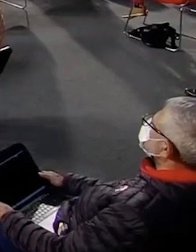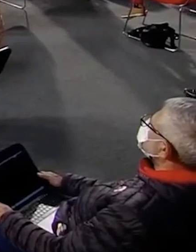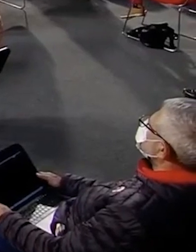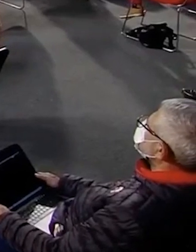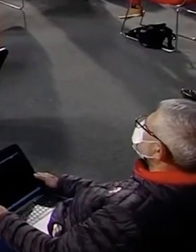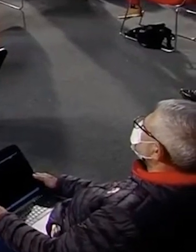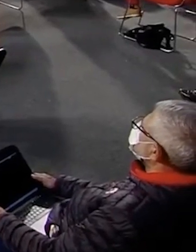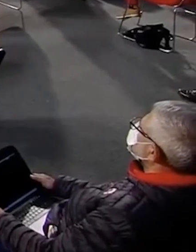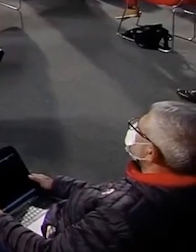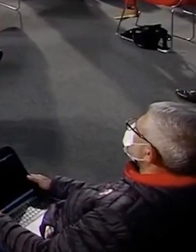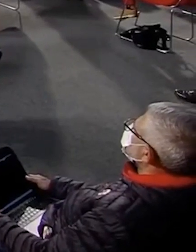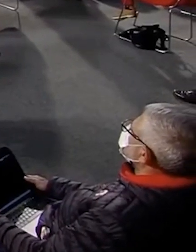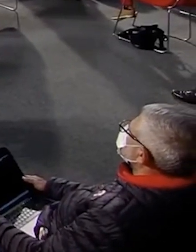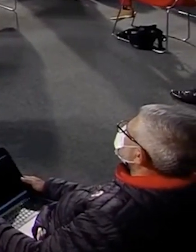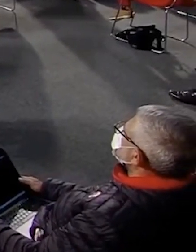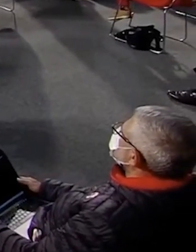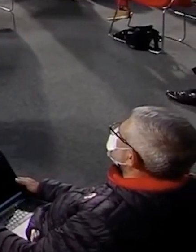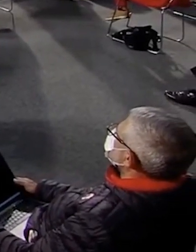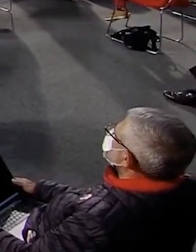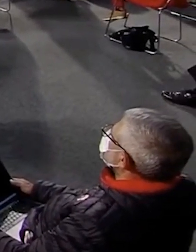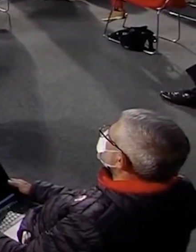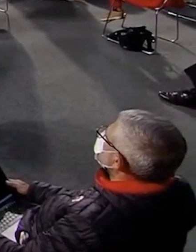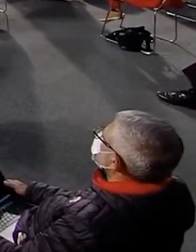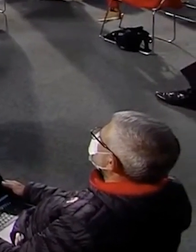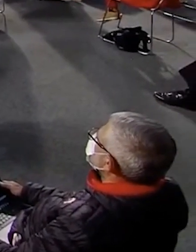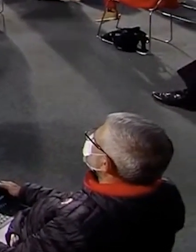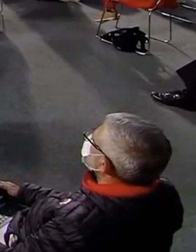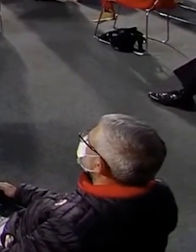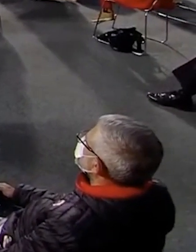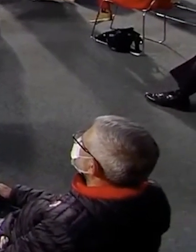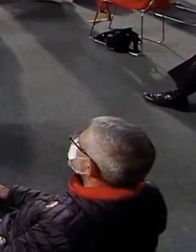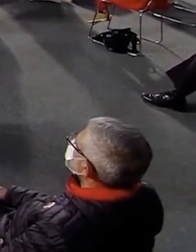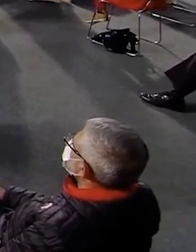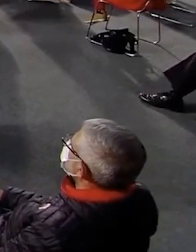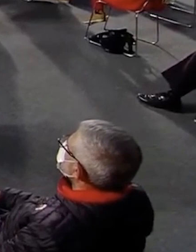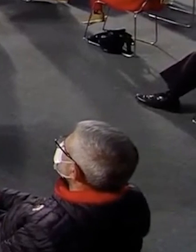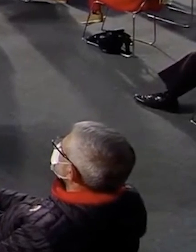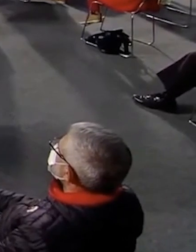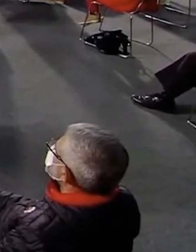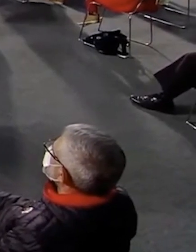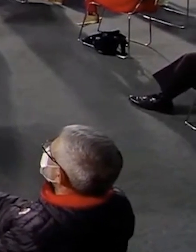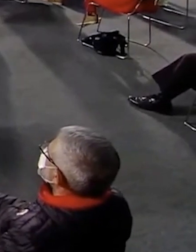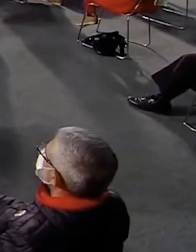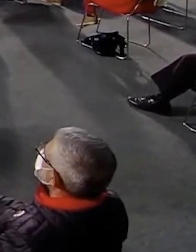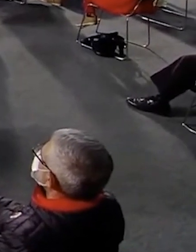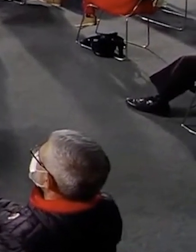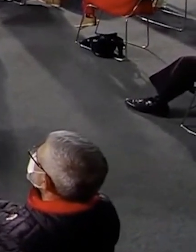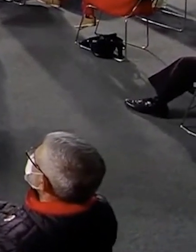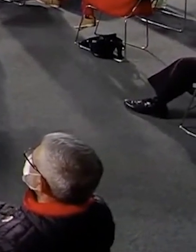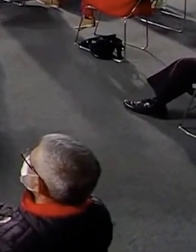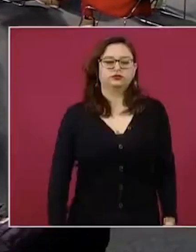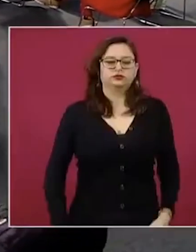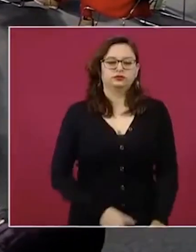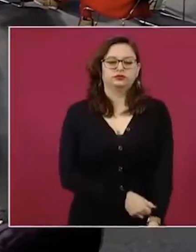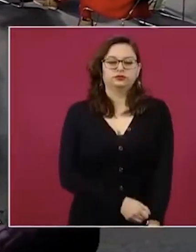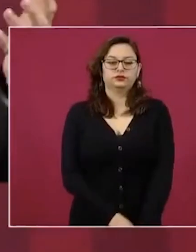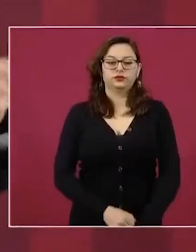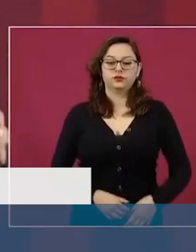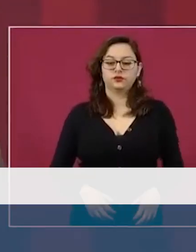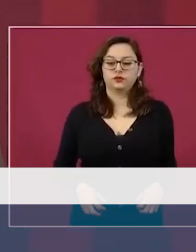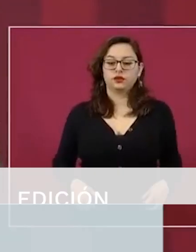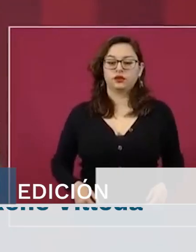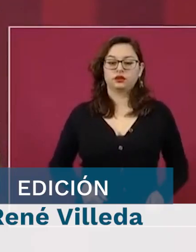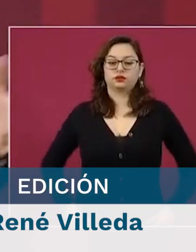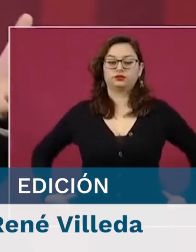torcida distorsionada nos quieren hacer aparecer como que somos héroes casi que no